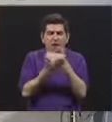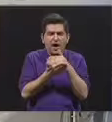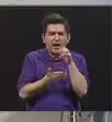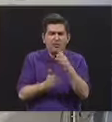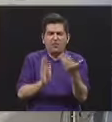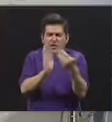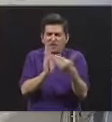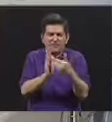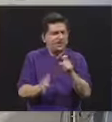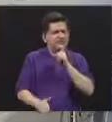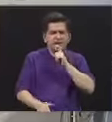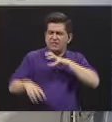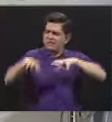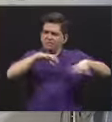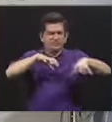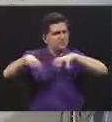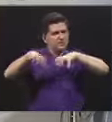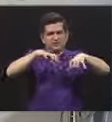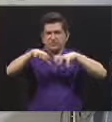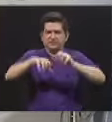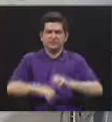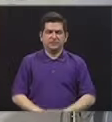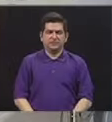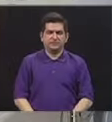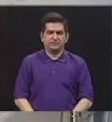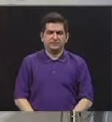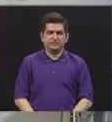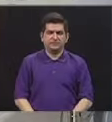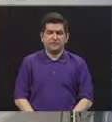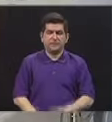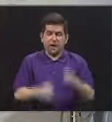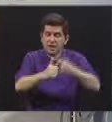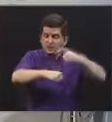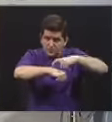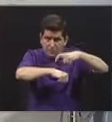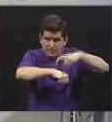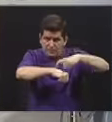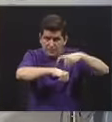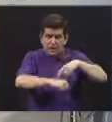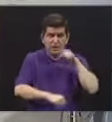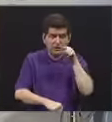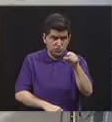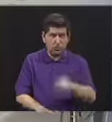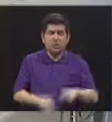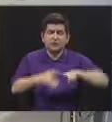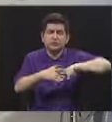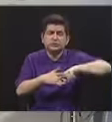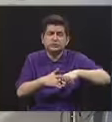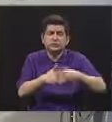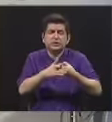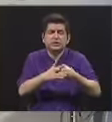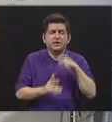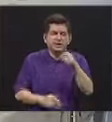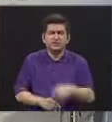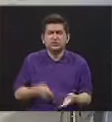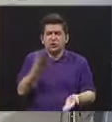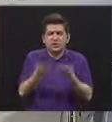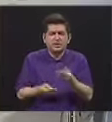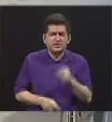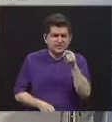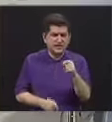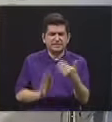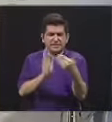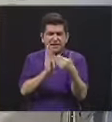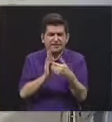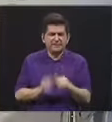o algo al lado entonces va a ser muy difícil moverlo entonces en los primeros estados eso apenas está comenzando a